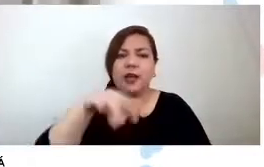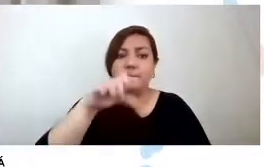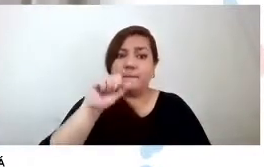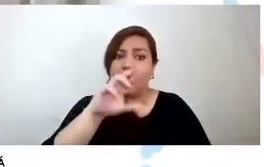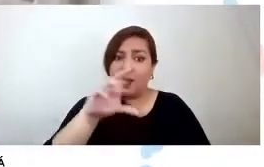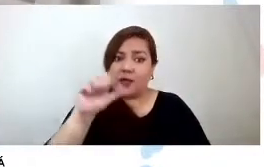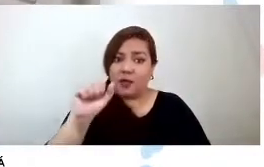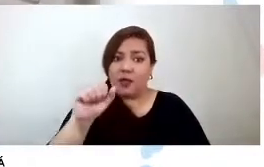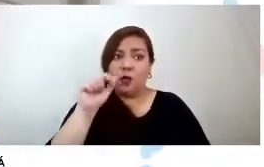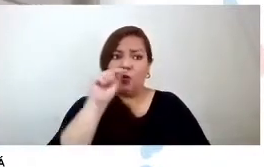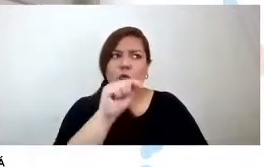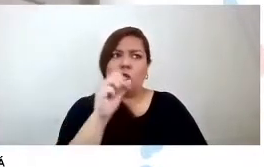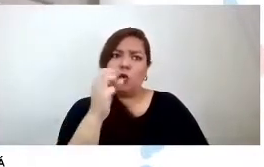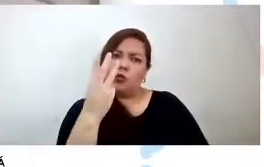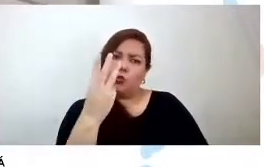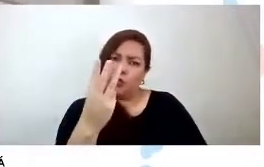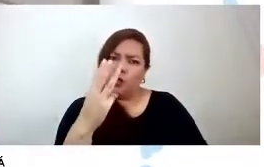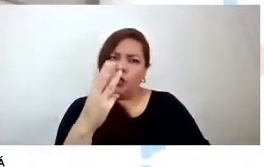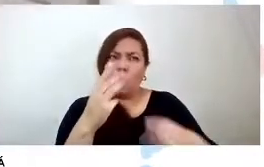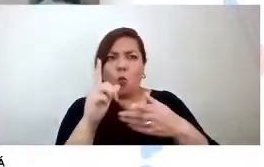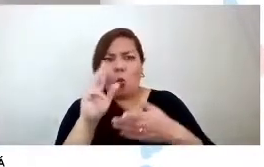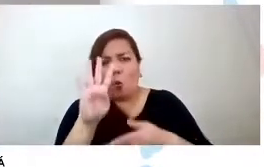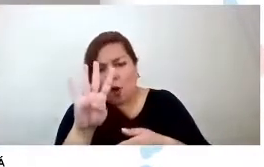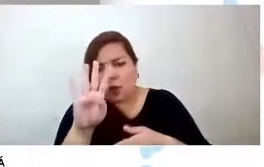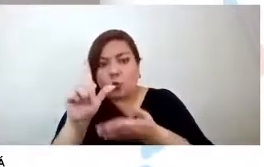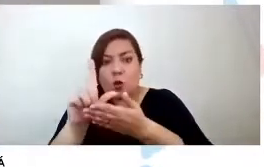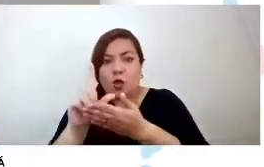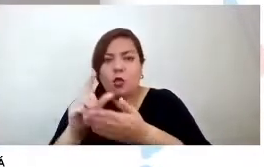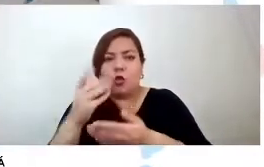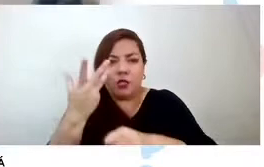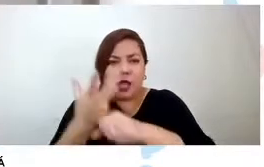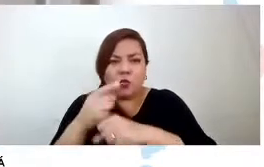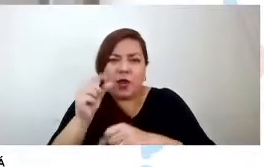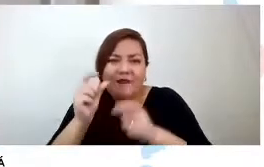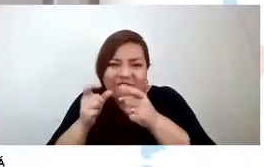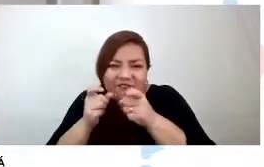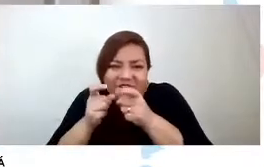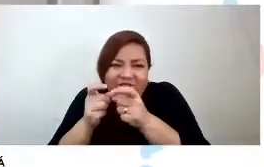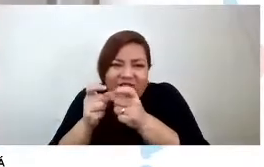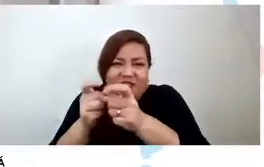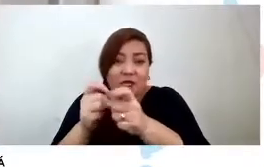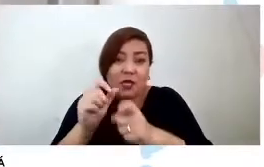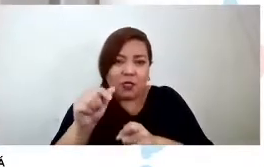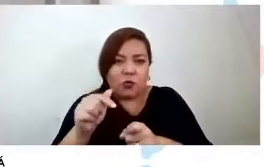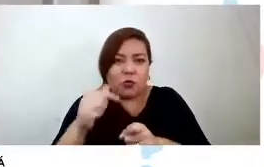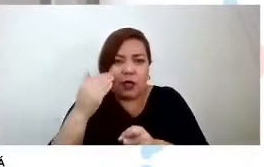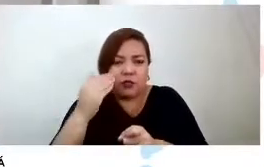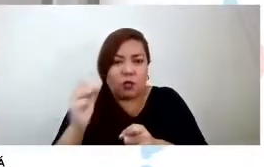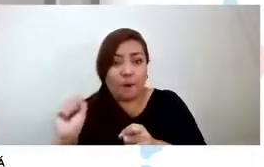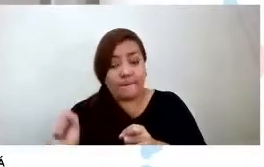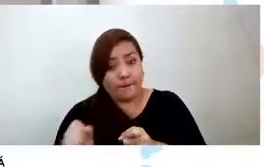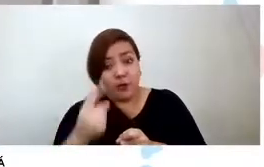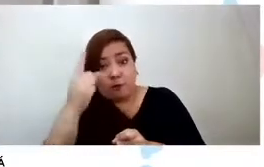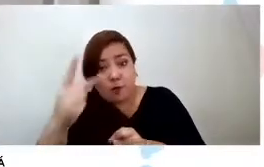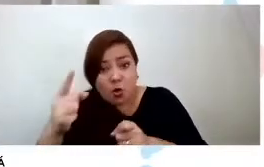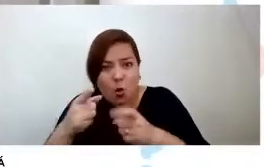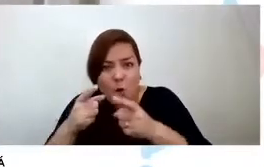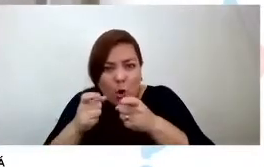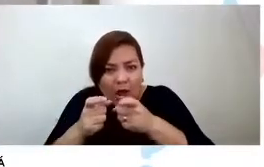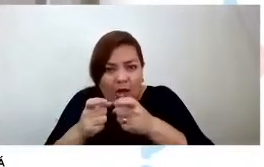4 lugares donde hay estromatolitos y cianobacterias, que son como parte de los primeros organismos que hay en la